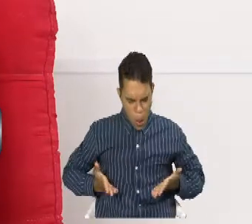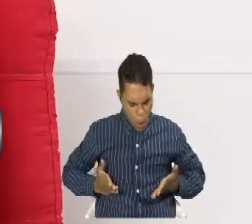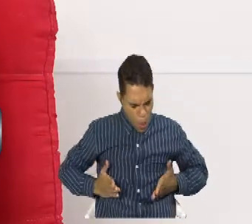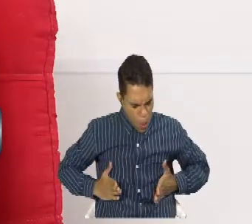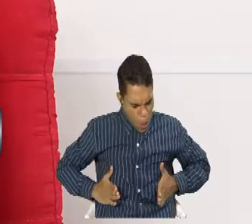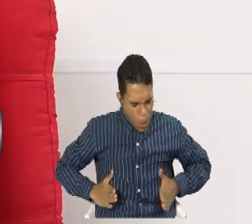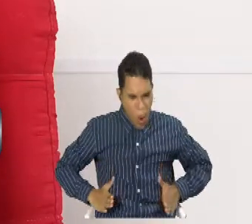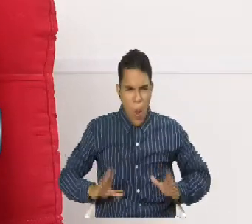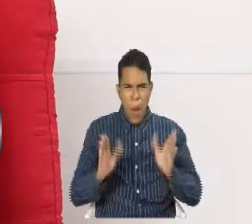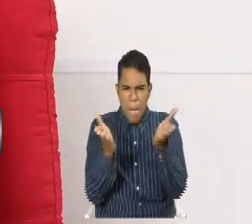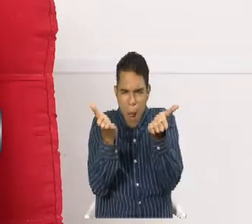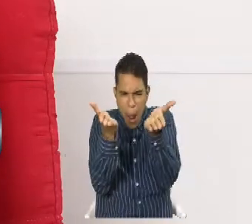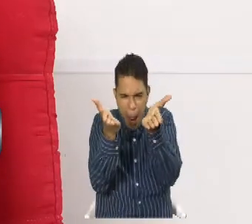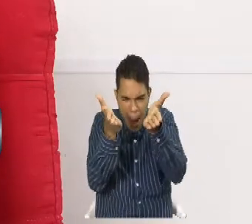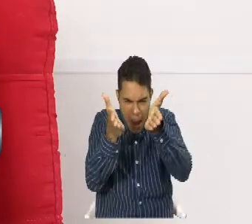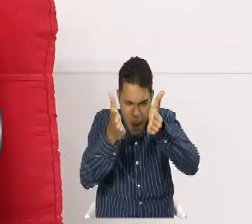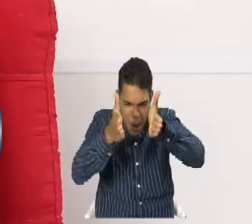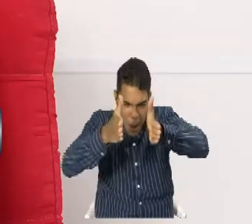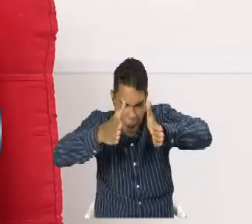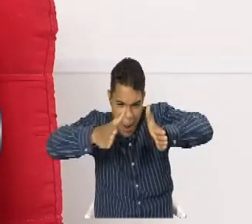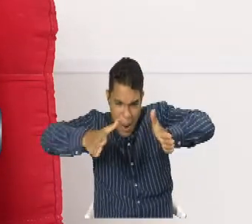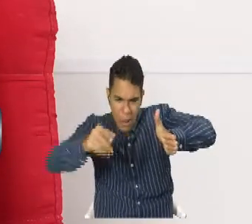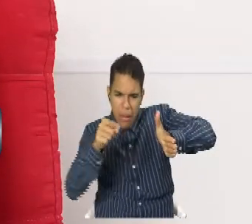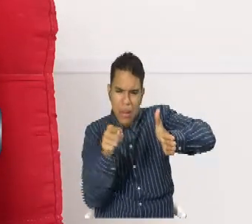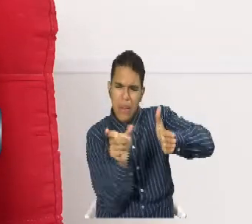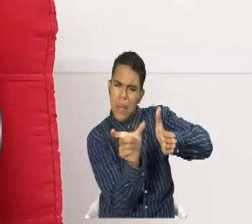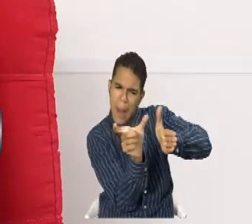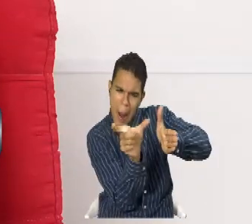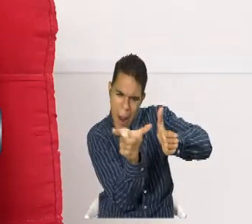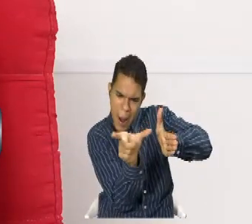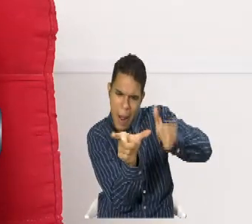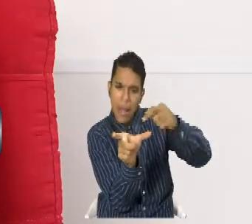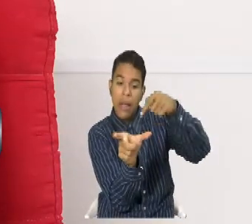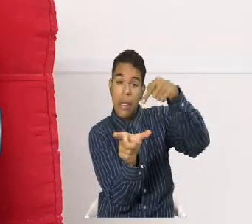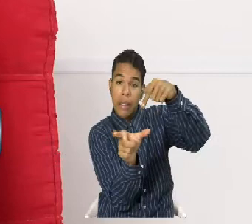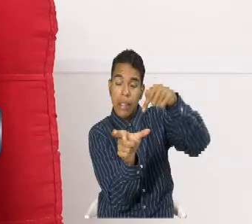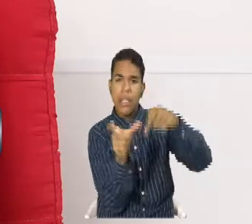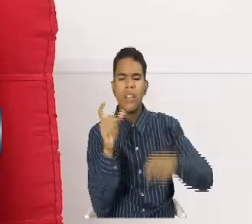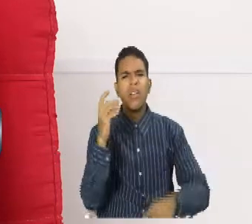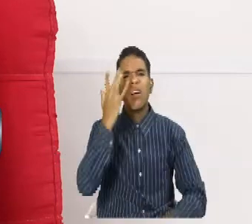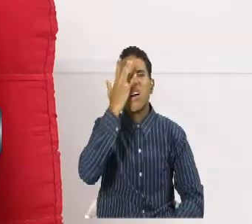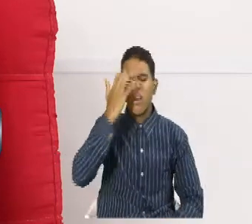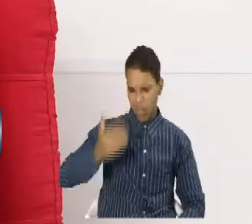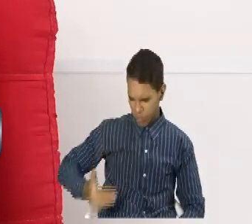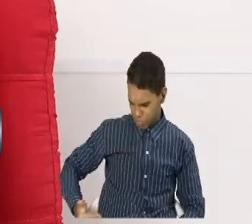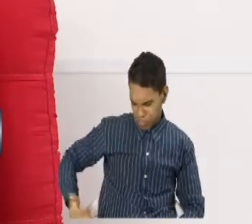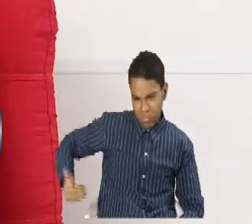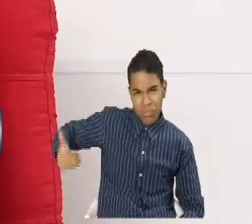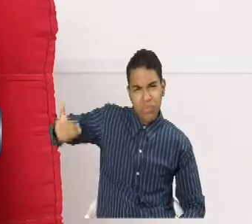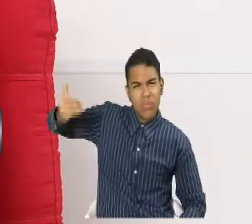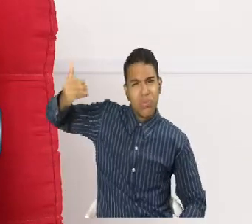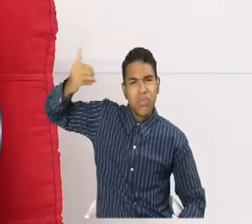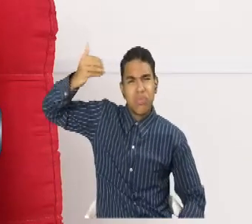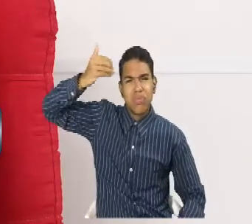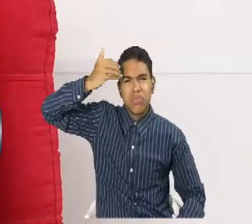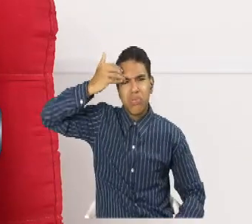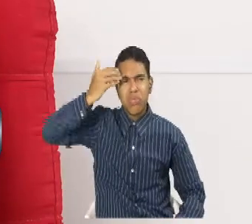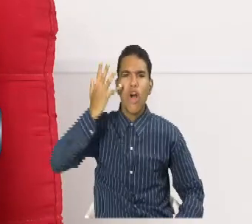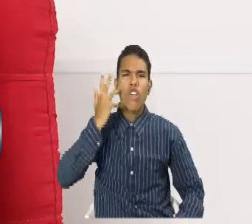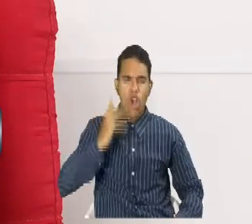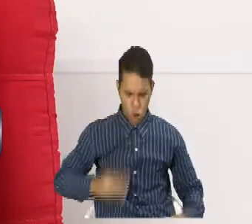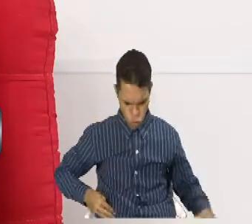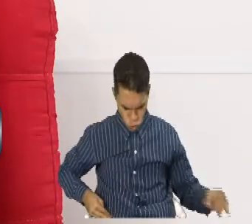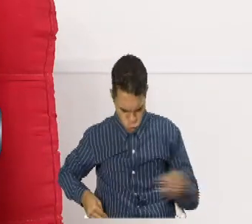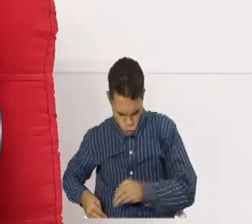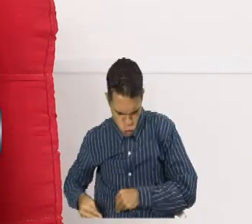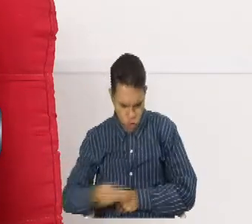esto hace que esto se usa de manera adecuada, puede llegar a tener muy buenos resultados. Claro que sí moldea, eso es